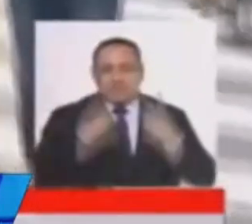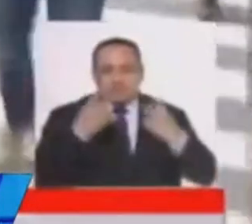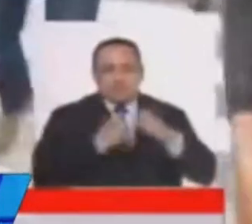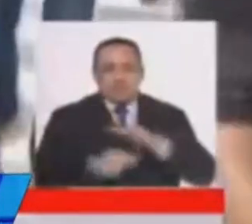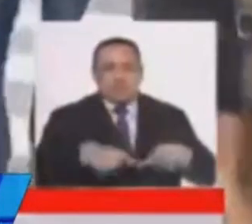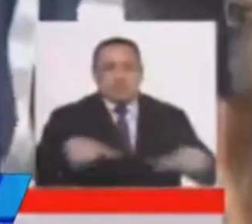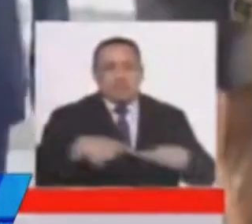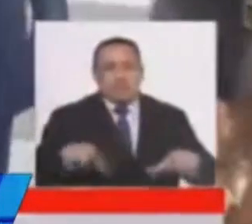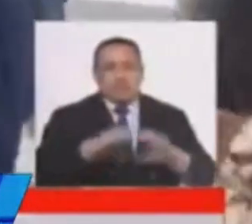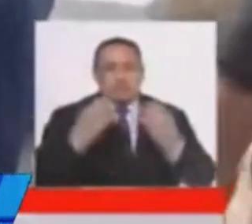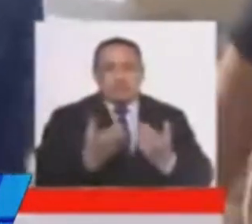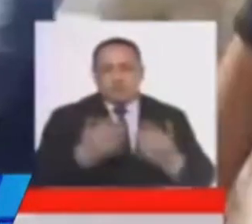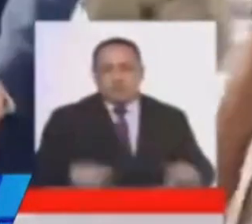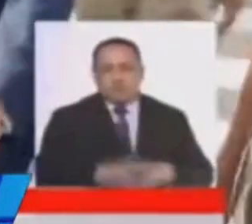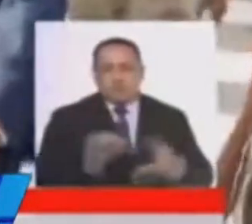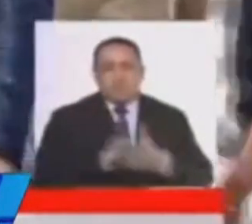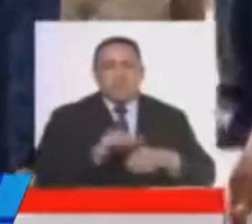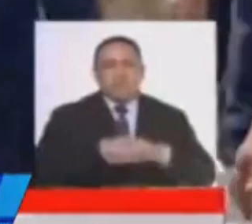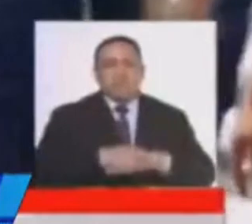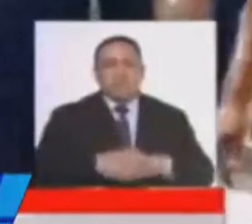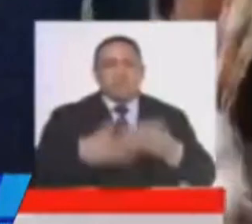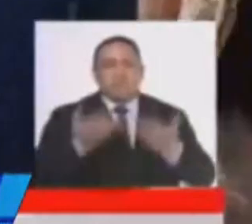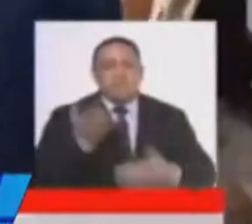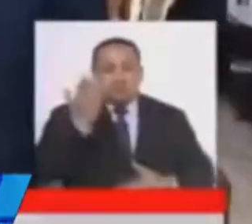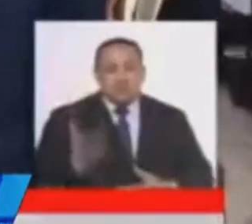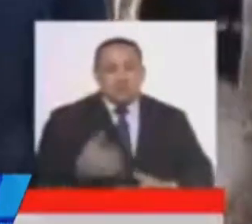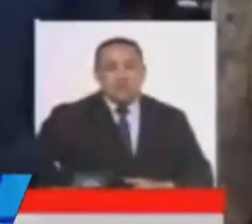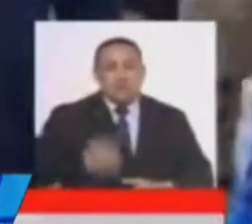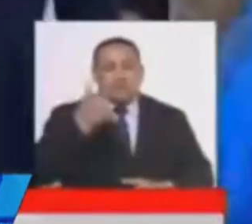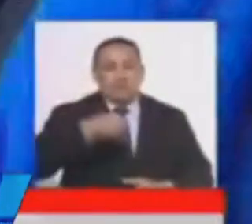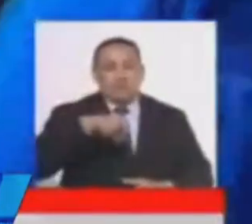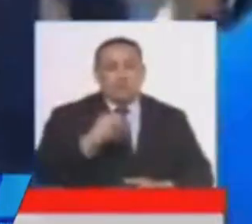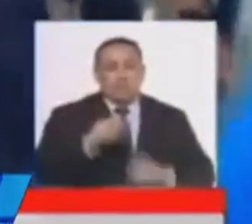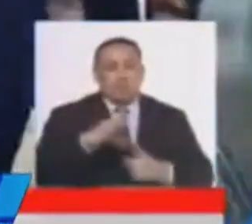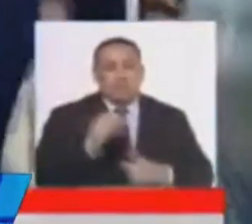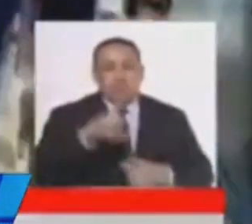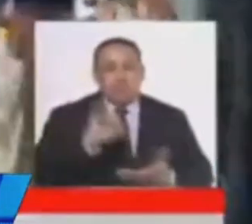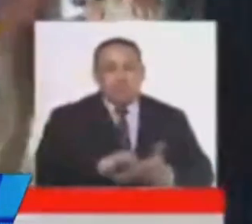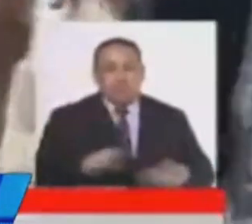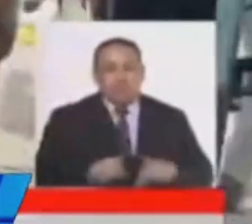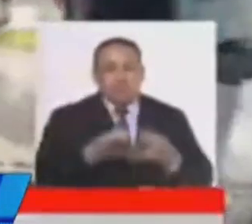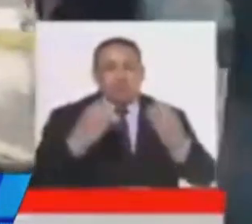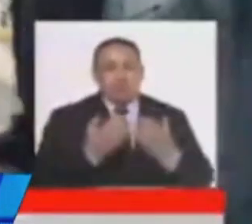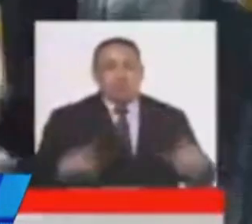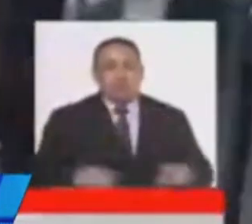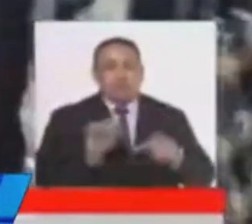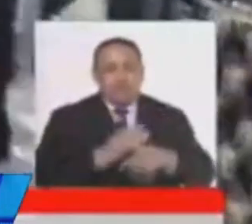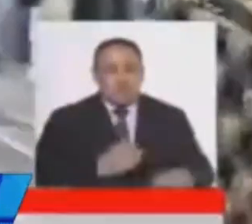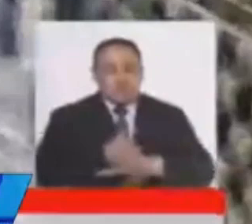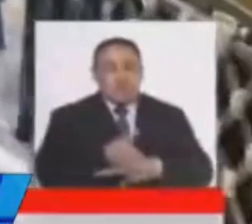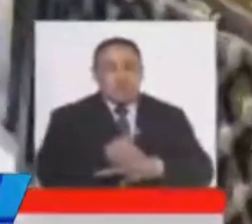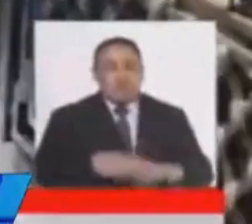que fuera por voto popular, ¿no? No, por voto popular, exactamente. Pero, y bueno, para terminar con las lideresas,